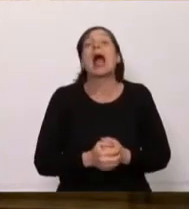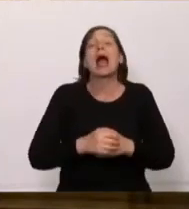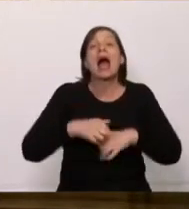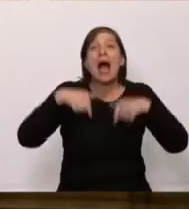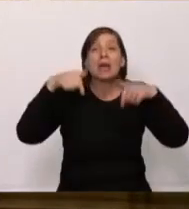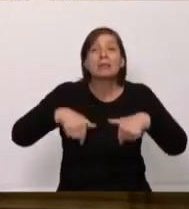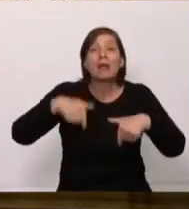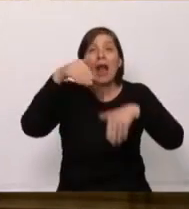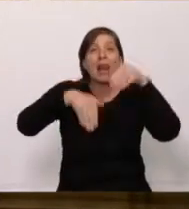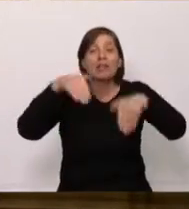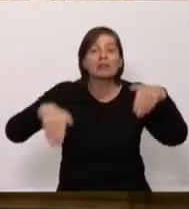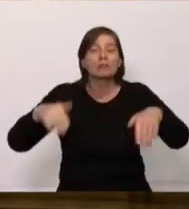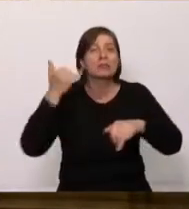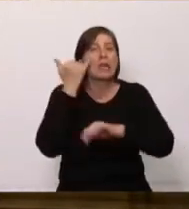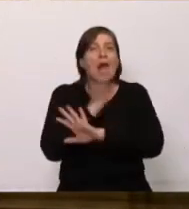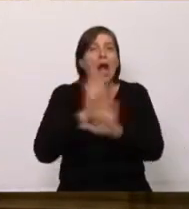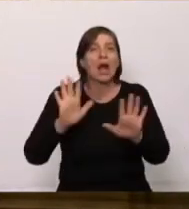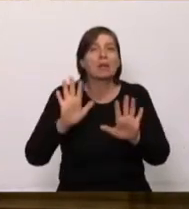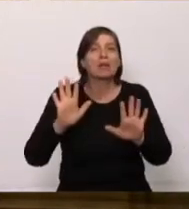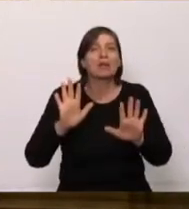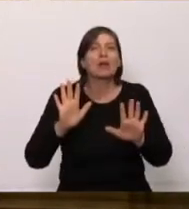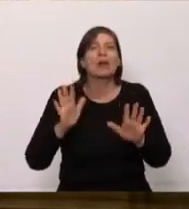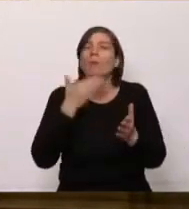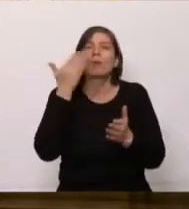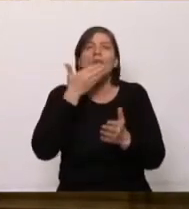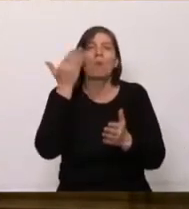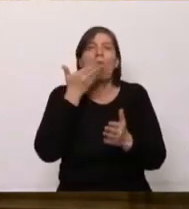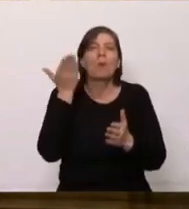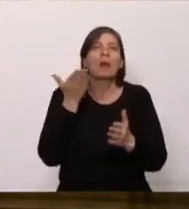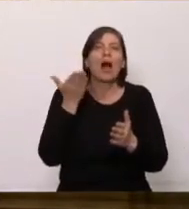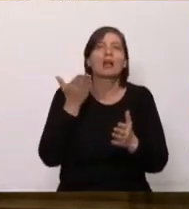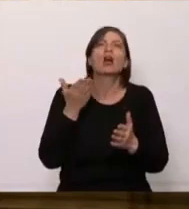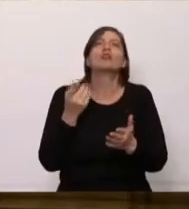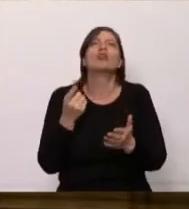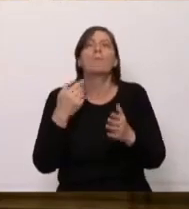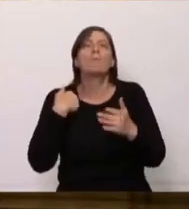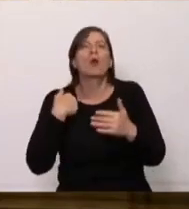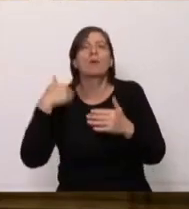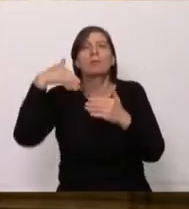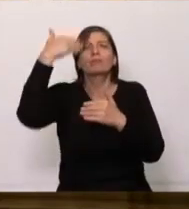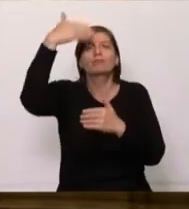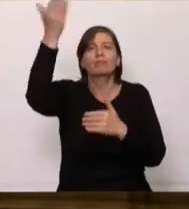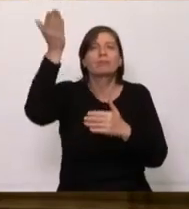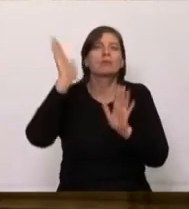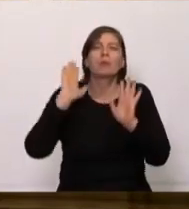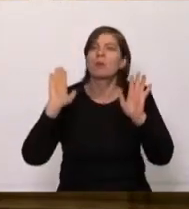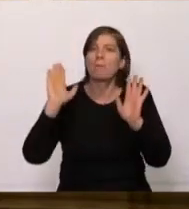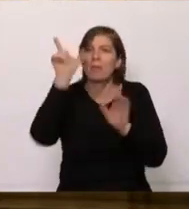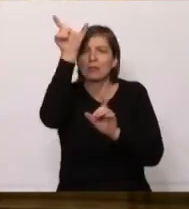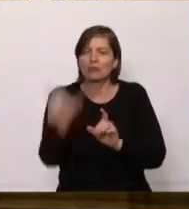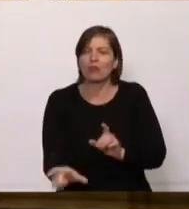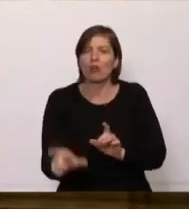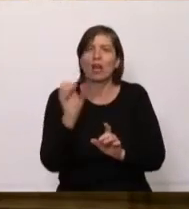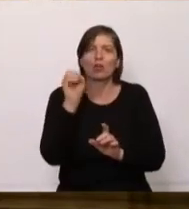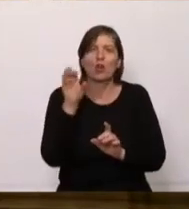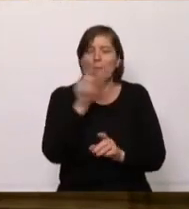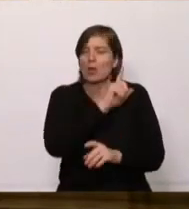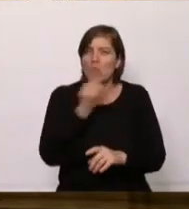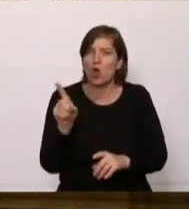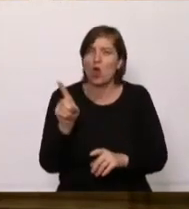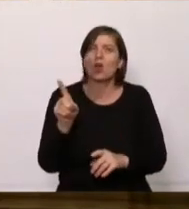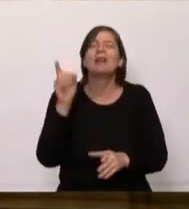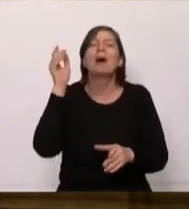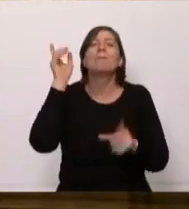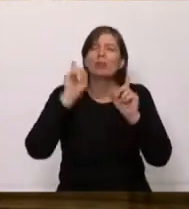La campaña ya terminó. No podemos hablar de candidatos y de sus posibles hipocresías. Pero